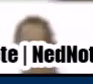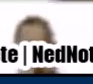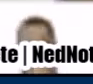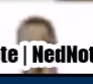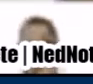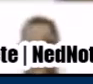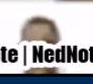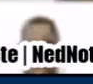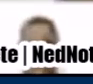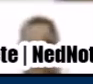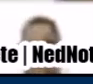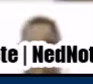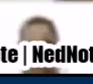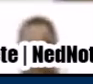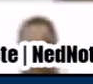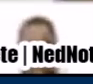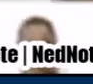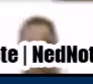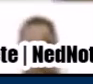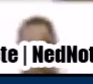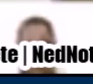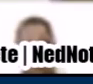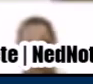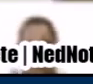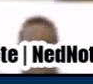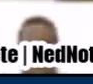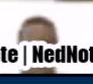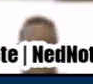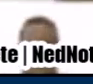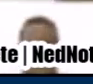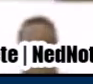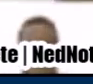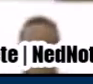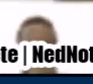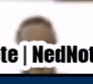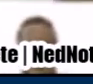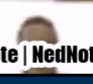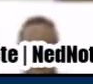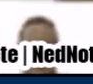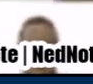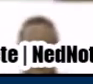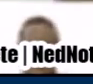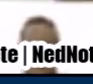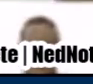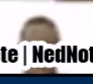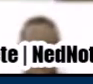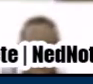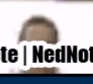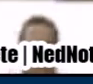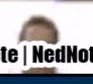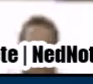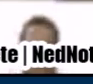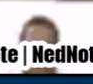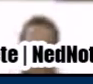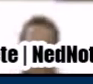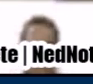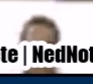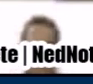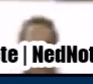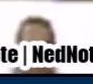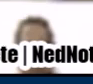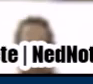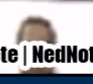favor, porque ya han demostrado cómo se burlan en los procesos de mediación, cómo se burlaron en este caso con una imposición por